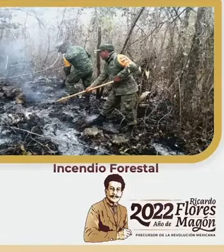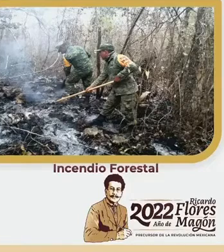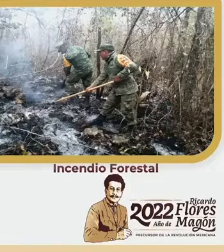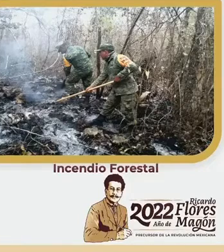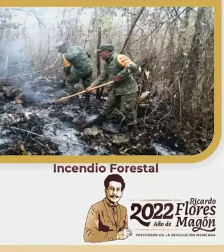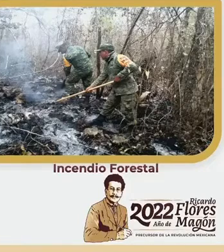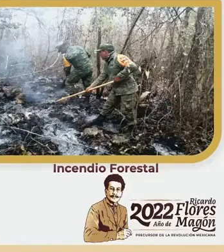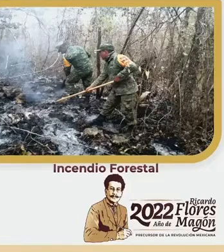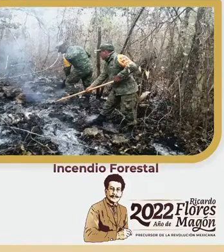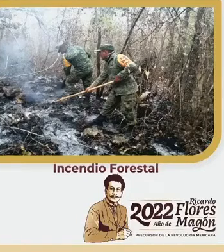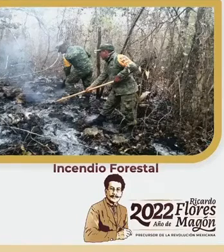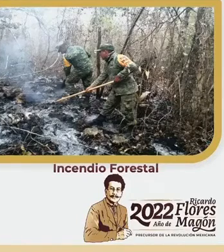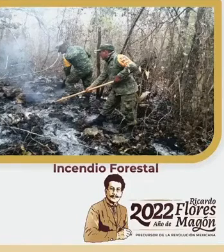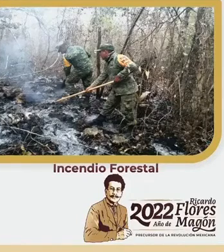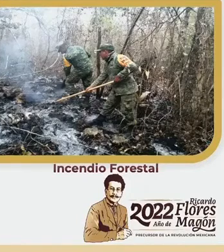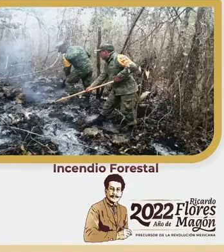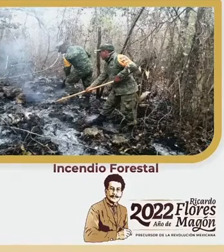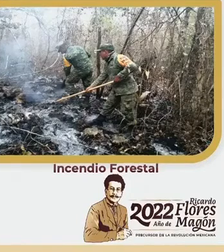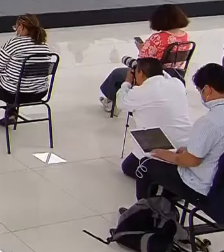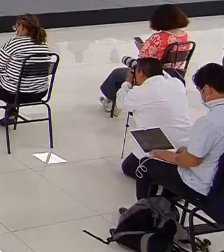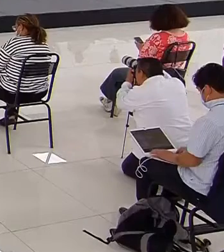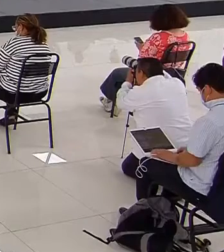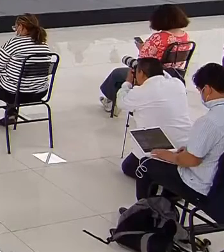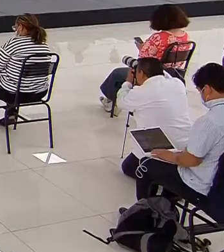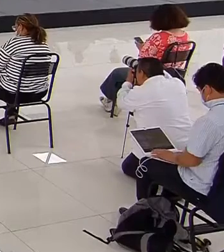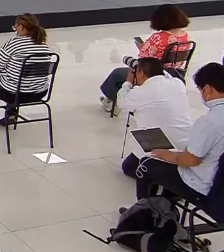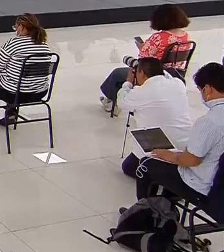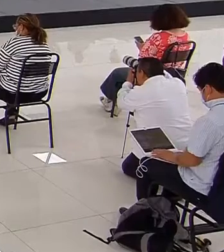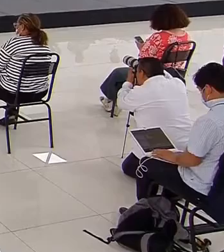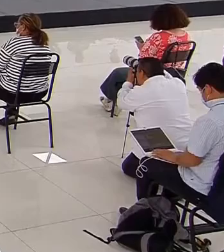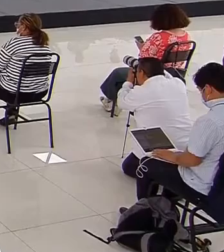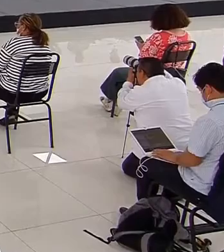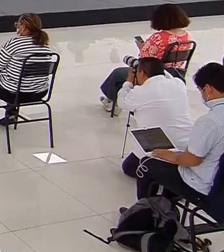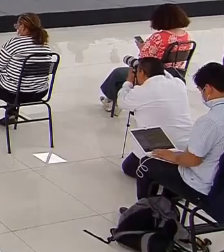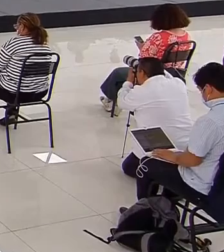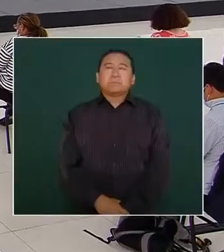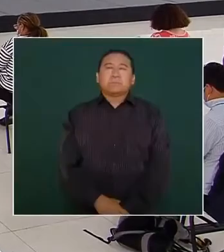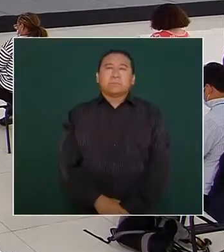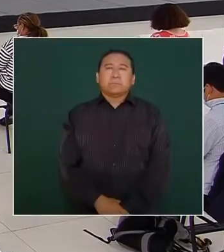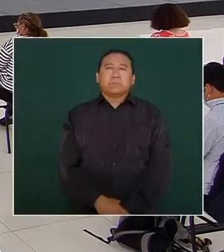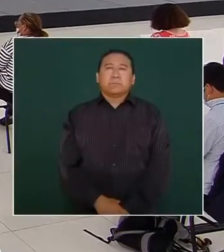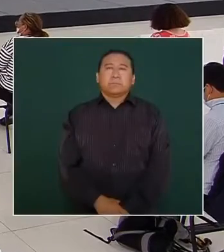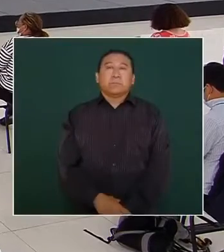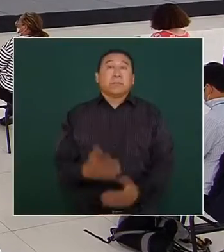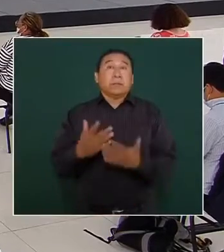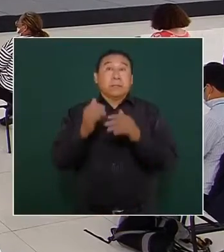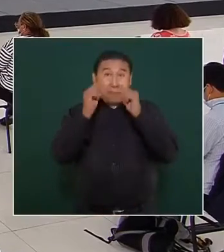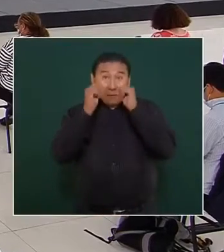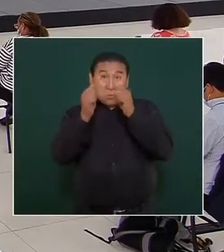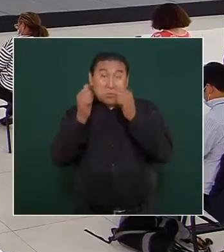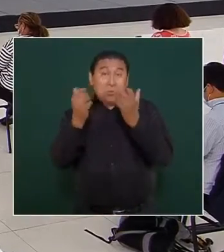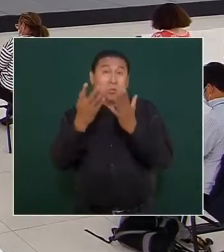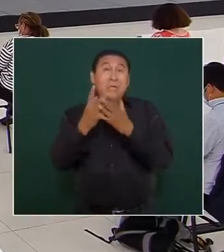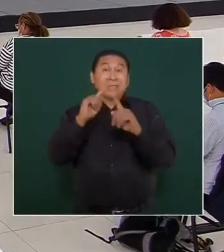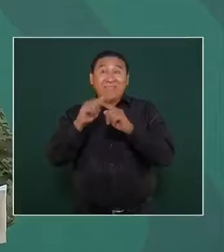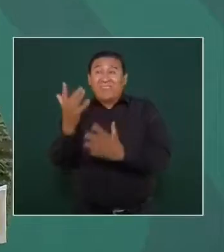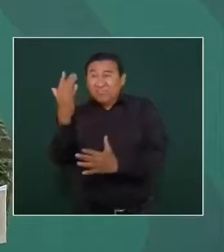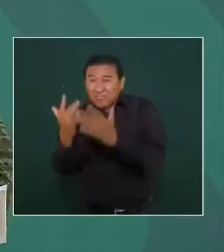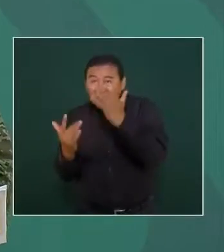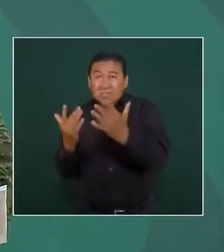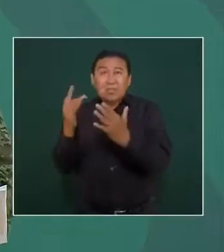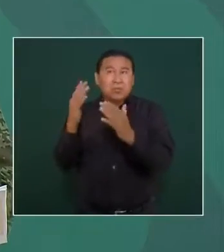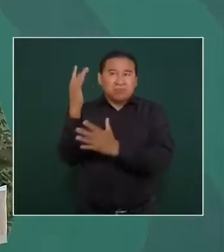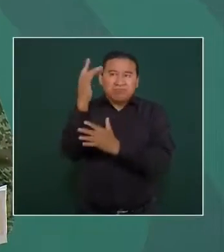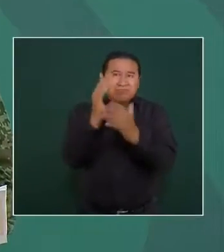548 de la Secretaría de Marina y 592 de la Guardia, principalmente atendiendo incendios